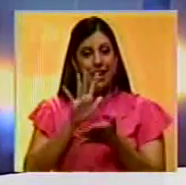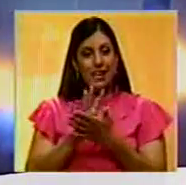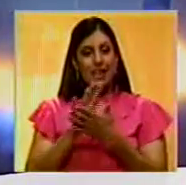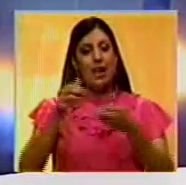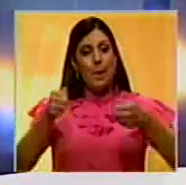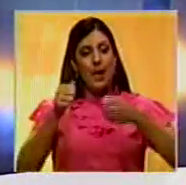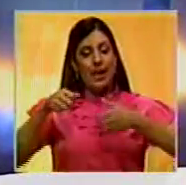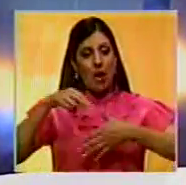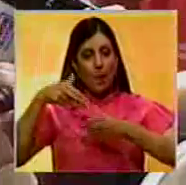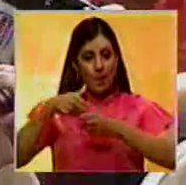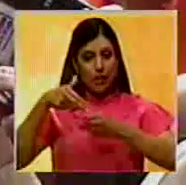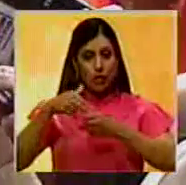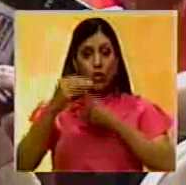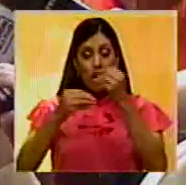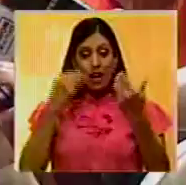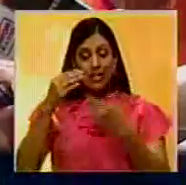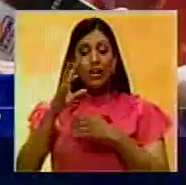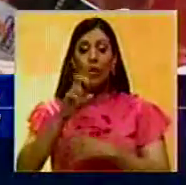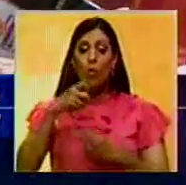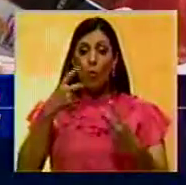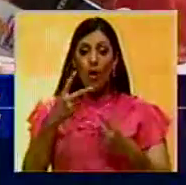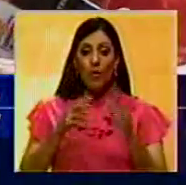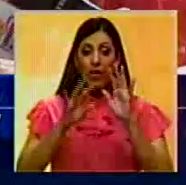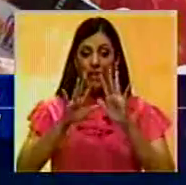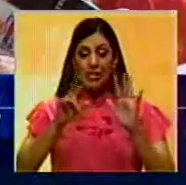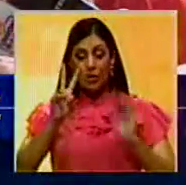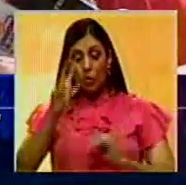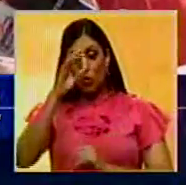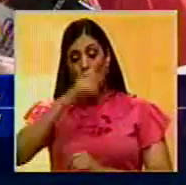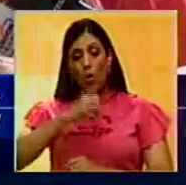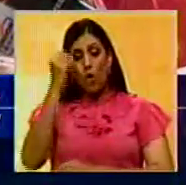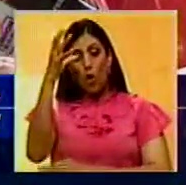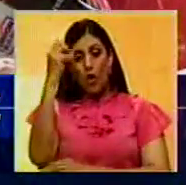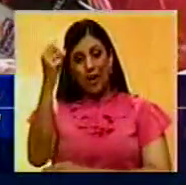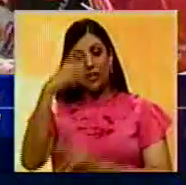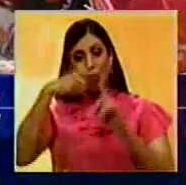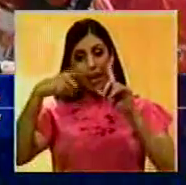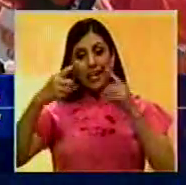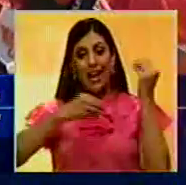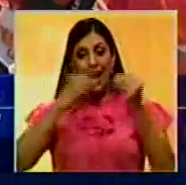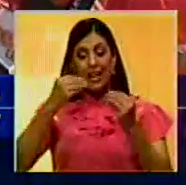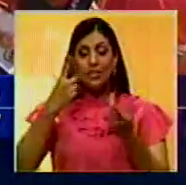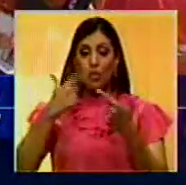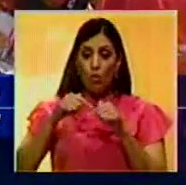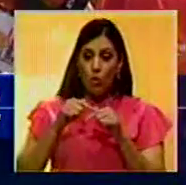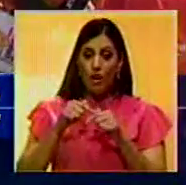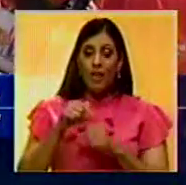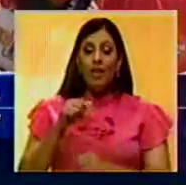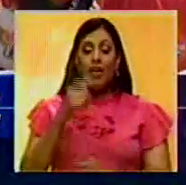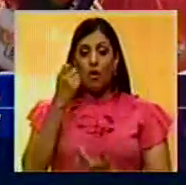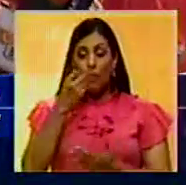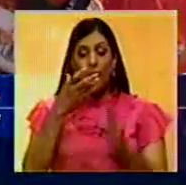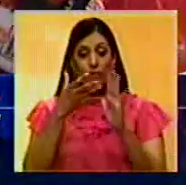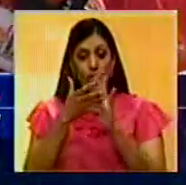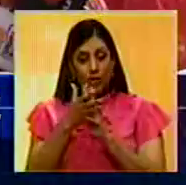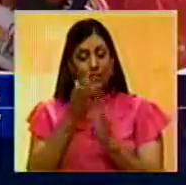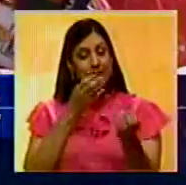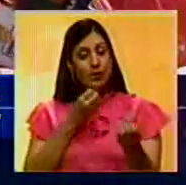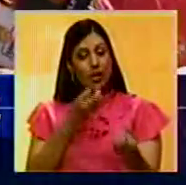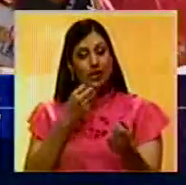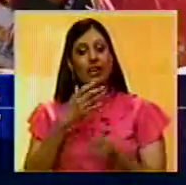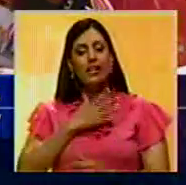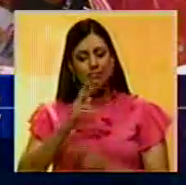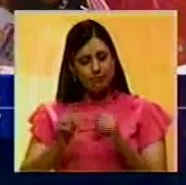del mercado petrolero. Durante la realización del 12º Congreso Mundial de Energía, celebrado en Estambul, el Pino expresó que